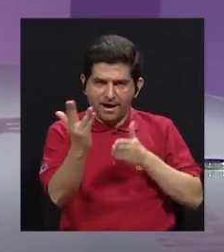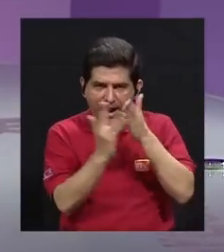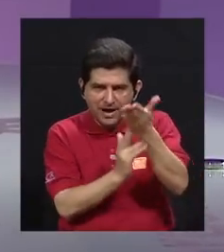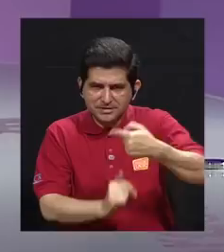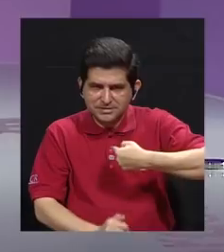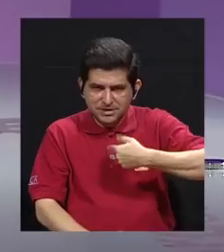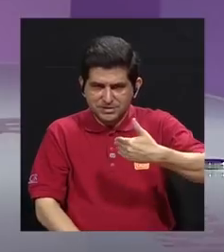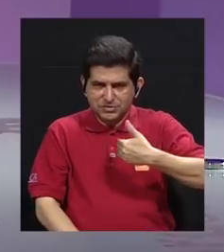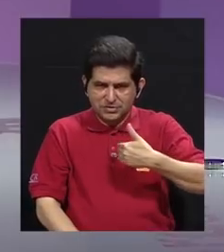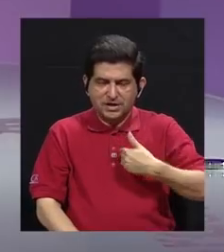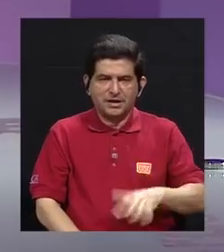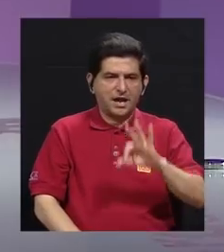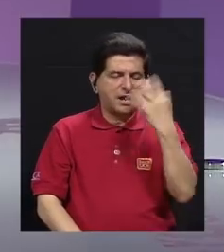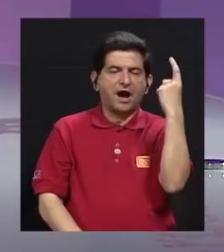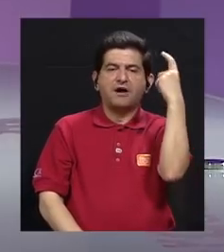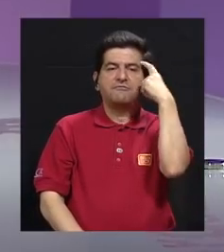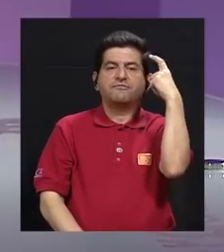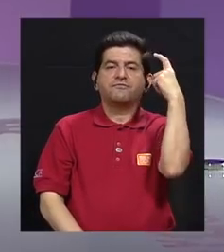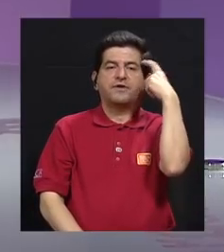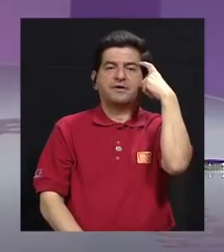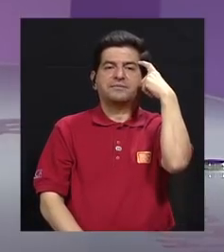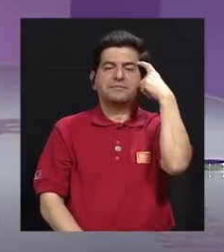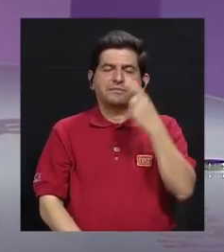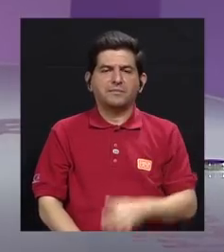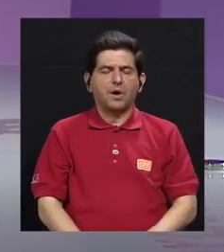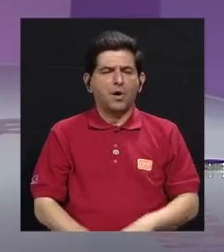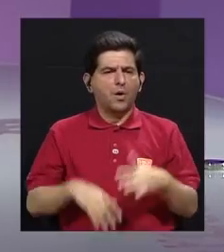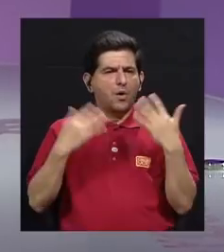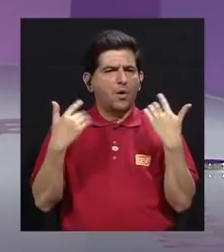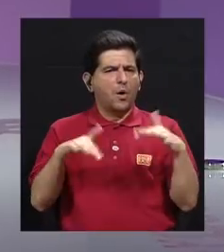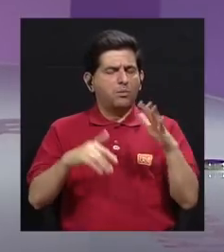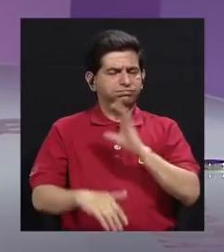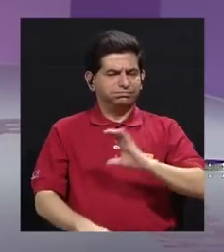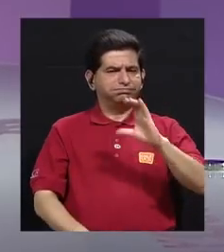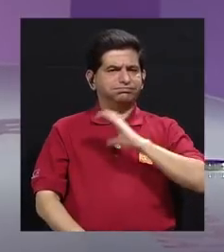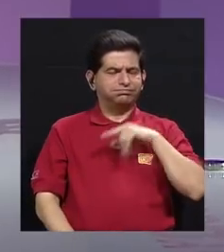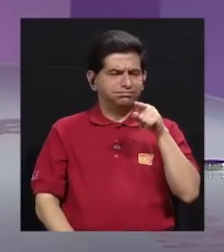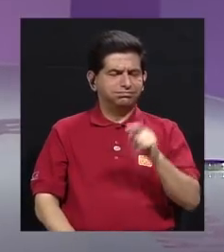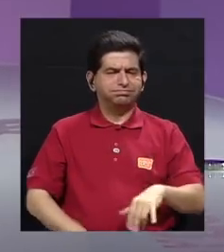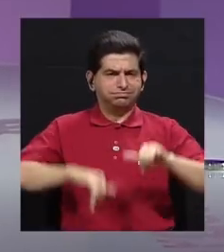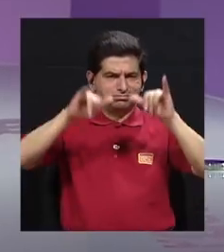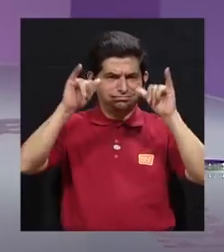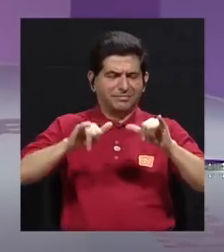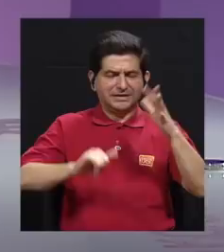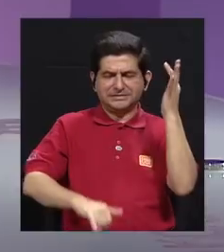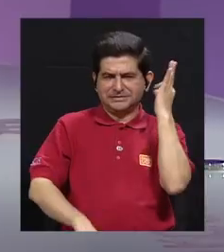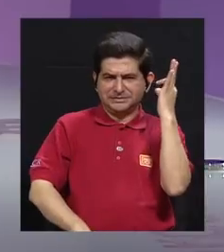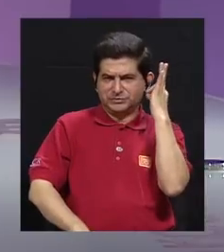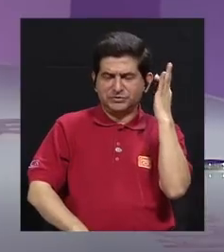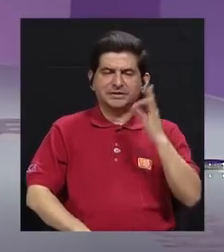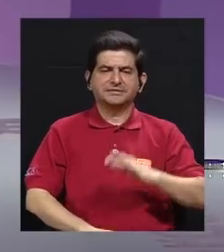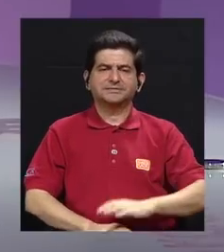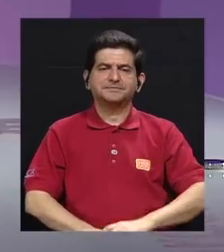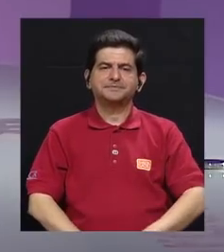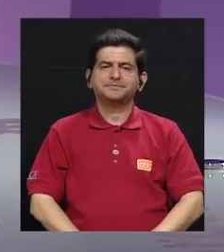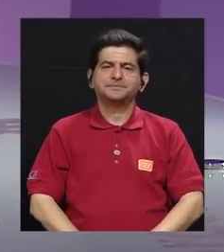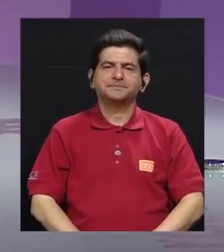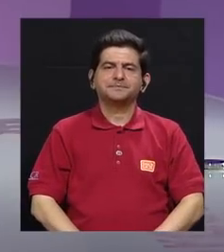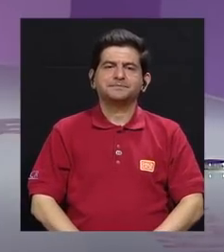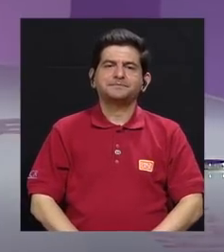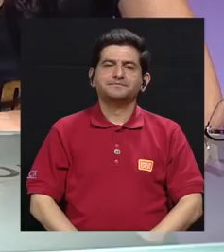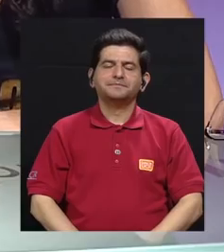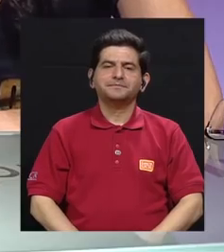ha dado un acceso a unas formas de pensamiento muy marcadas por esta presencia femenina,